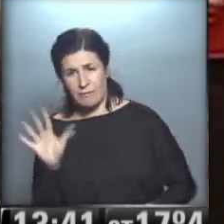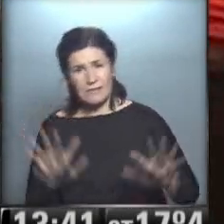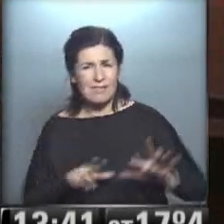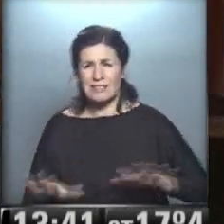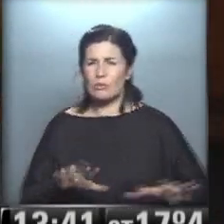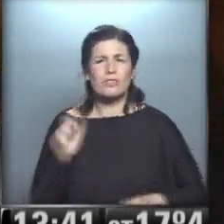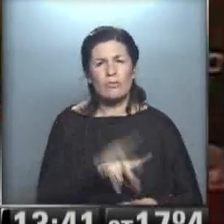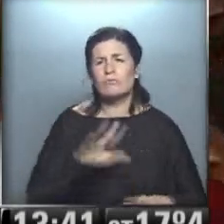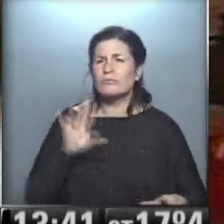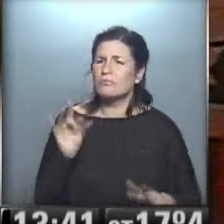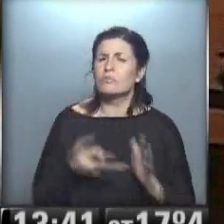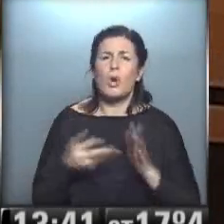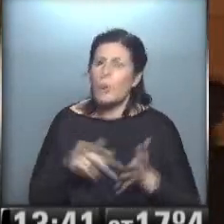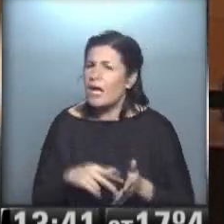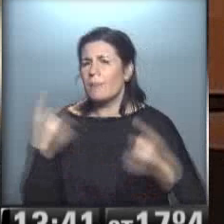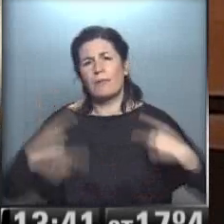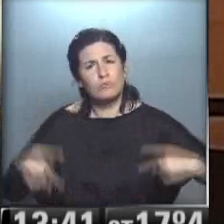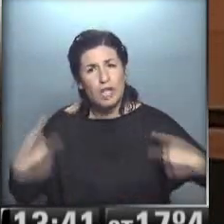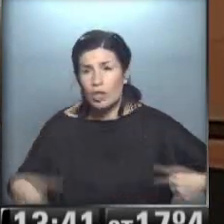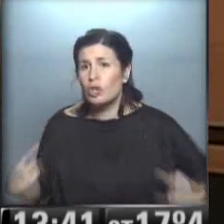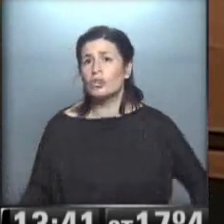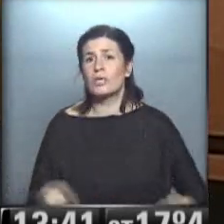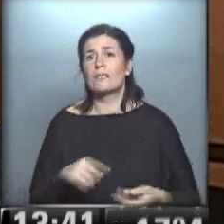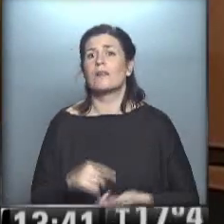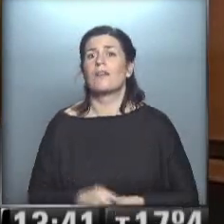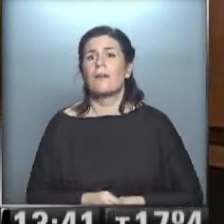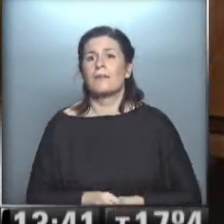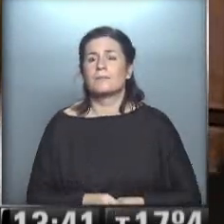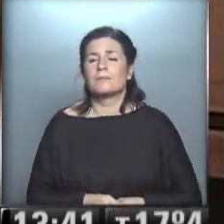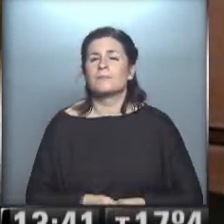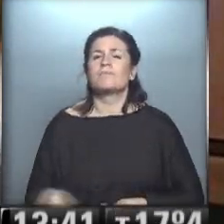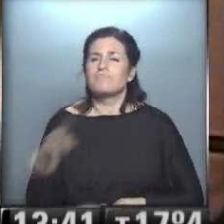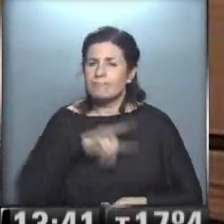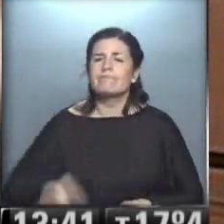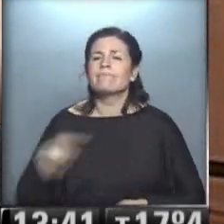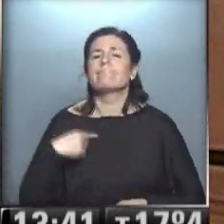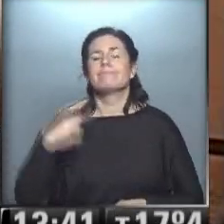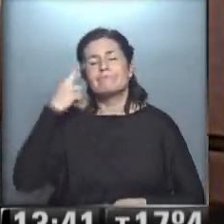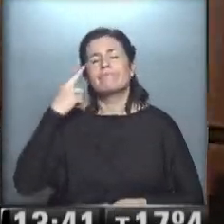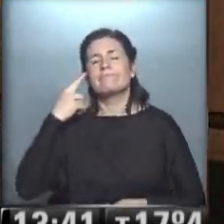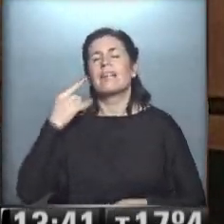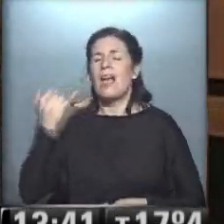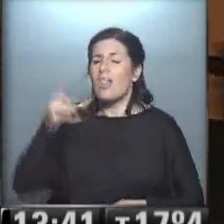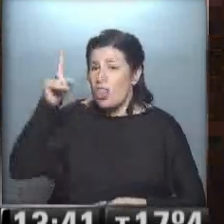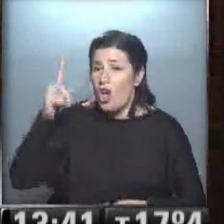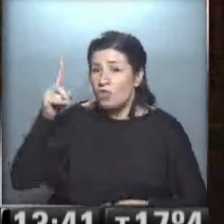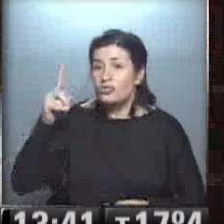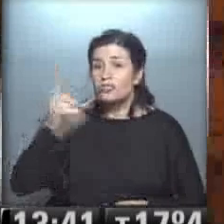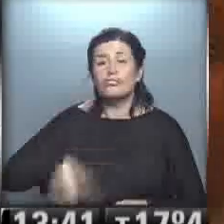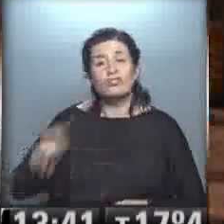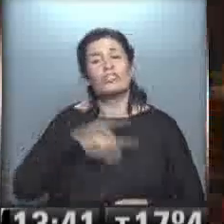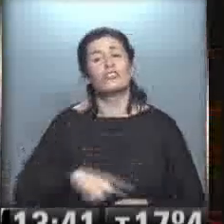vida, problemas, en fin, de todo tipo, problemas que hay. Pero nosotros cuando encontramos a Dios siempre